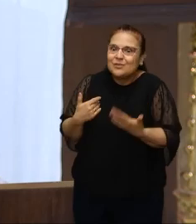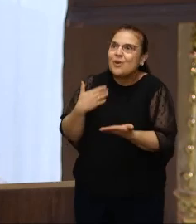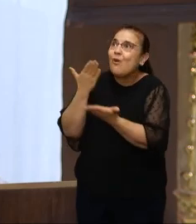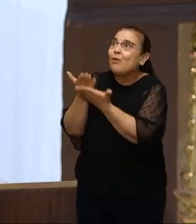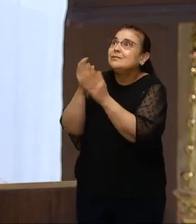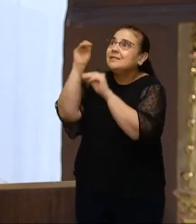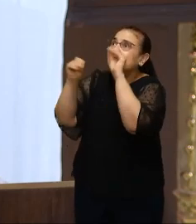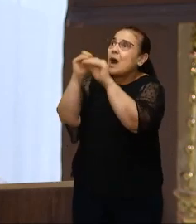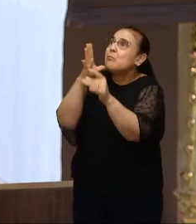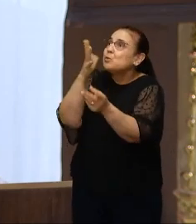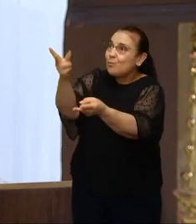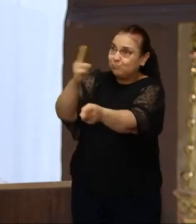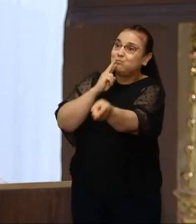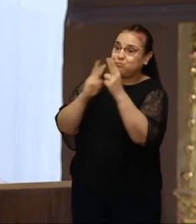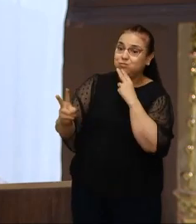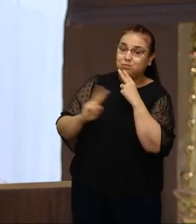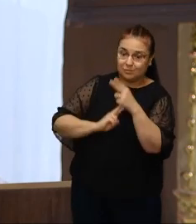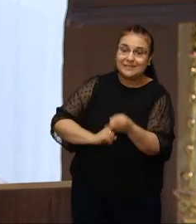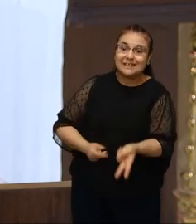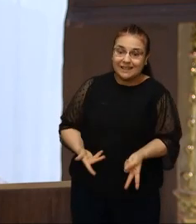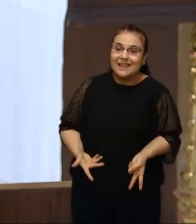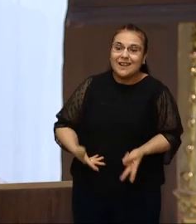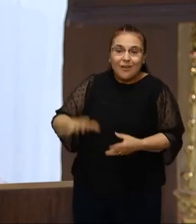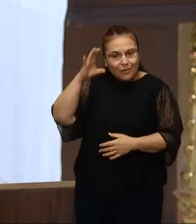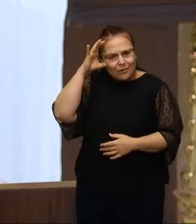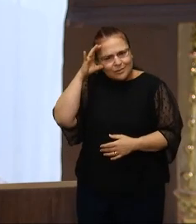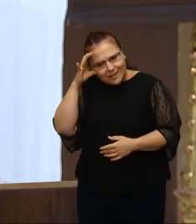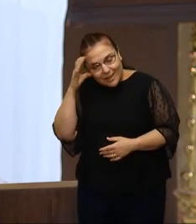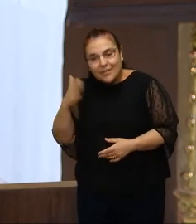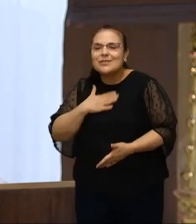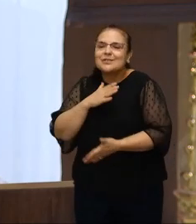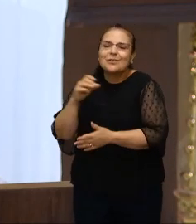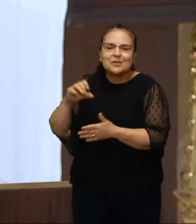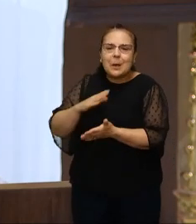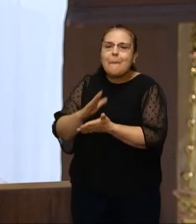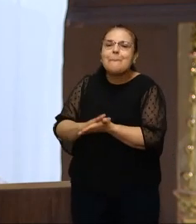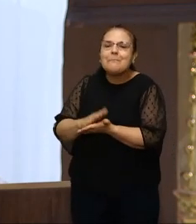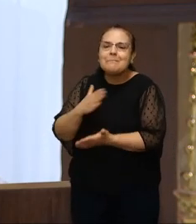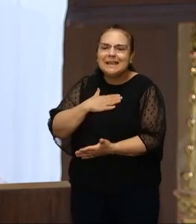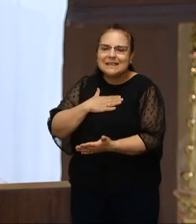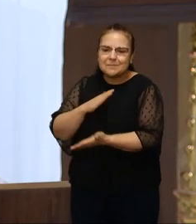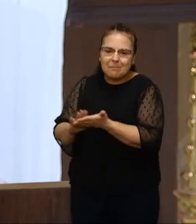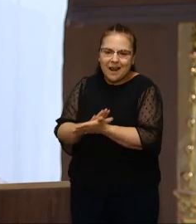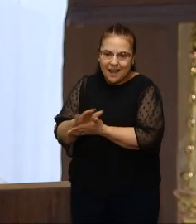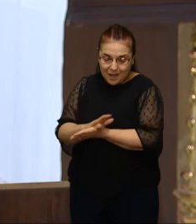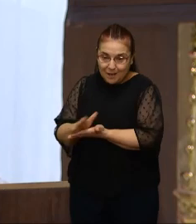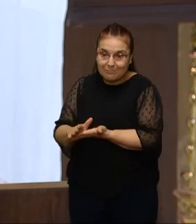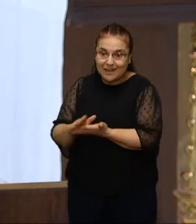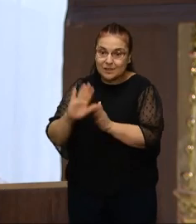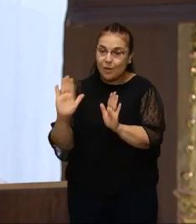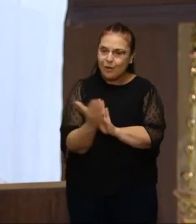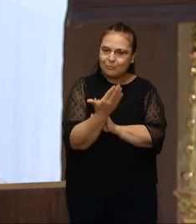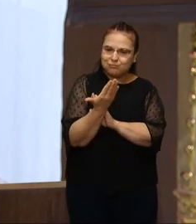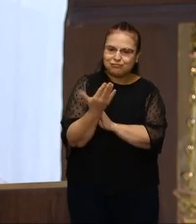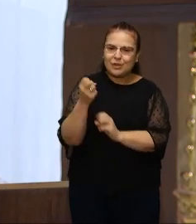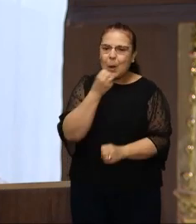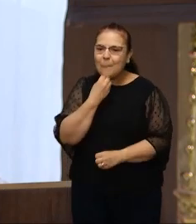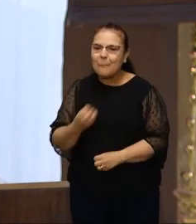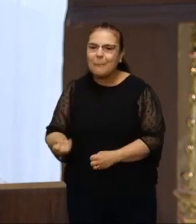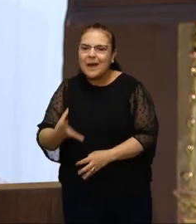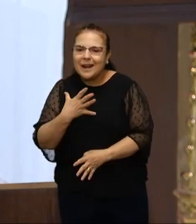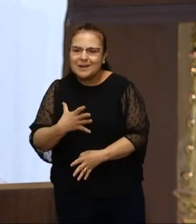porque tú me respondes, Dios mío. Inclina el oído y escucha mis palabras. muestra las maravillas de tu